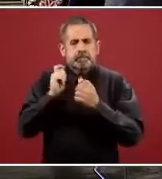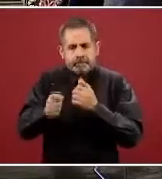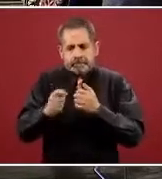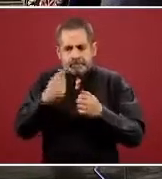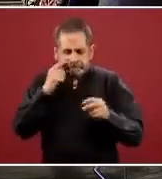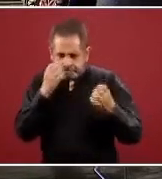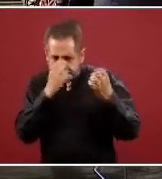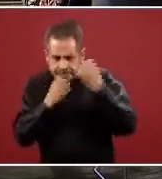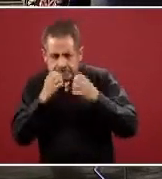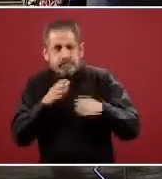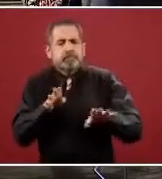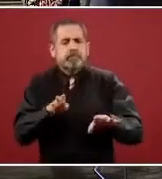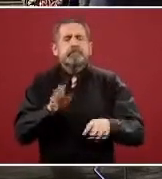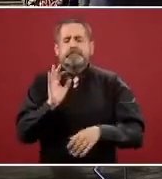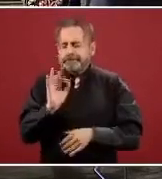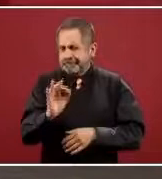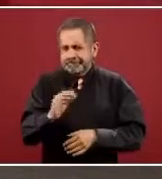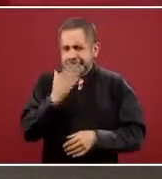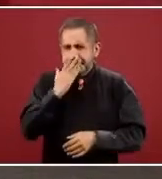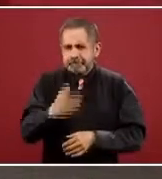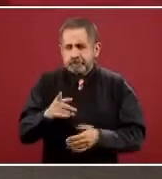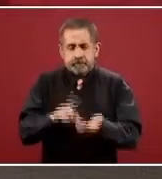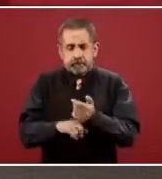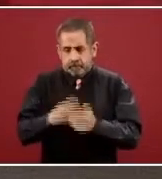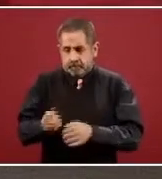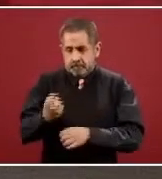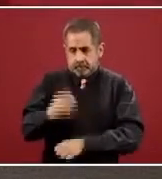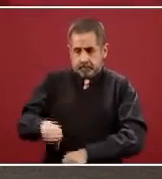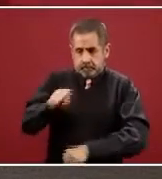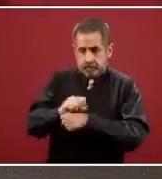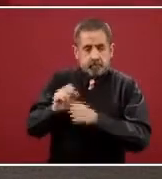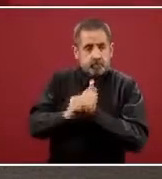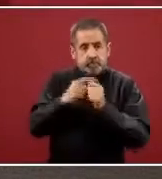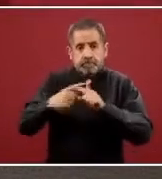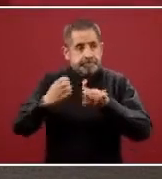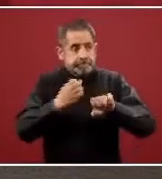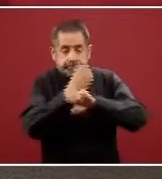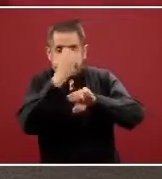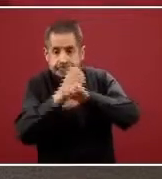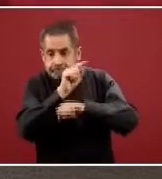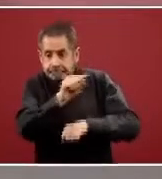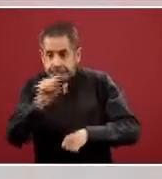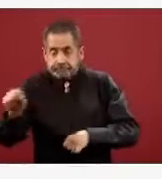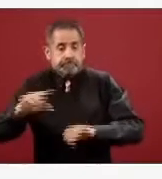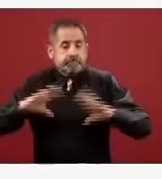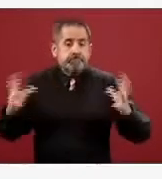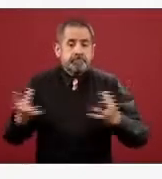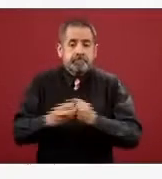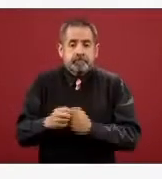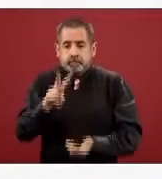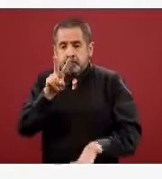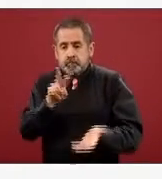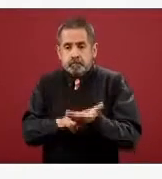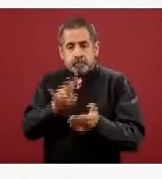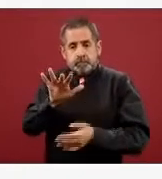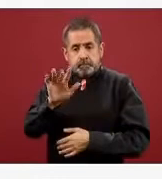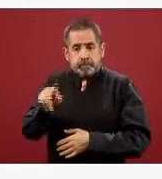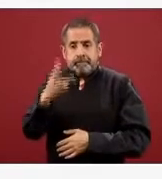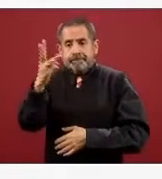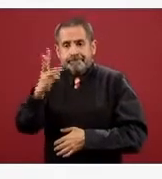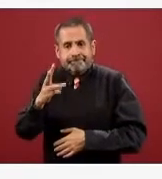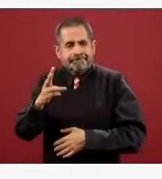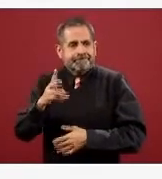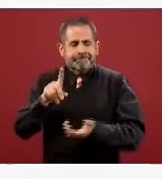de verificación que hemos tenido recientemente en estas semanas con los estados, y tenemos un total de 2,053